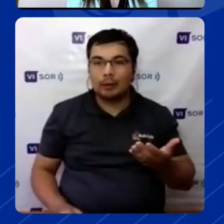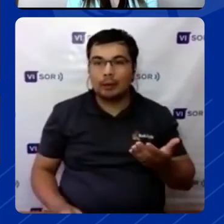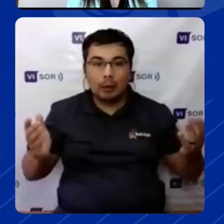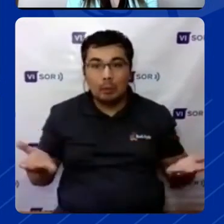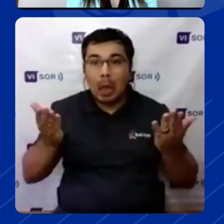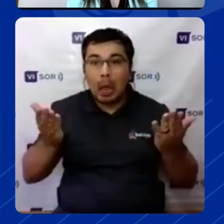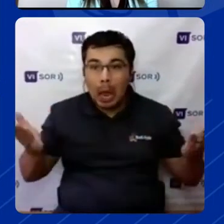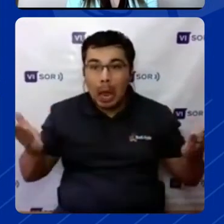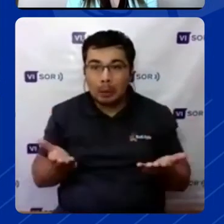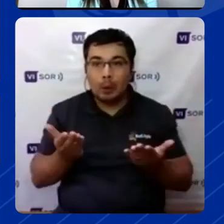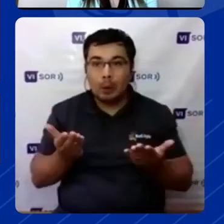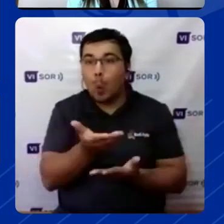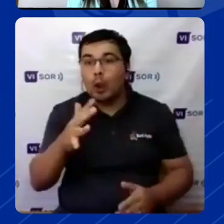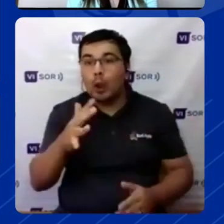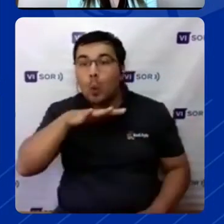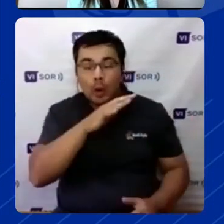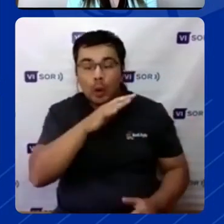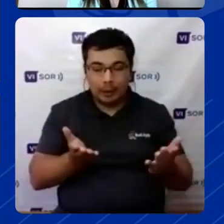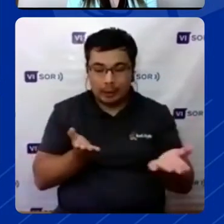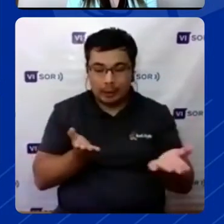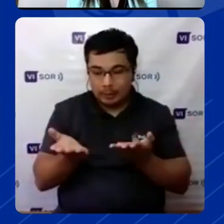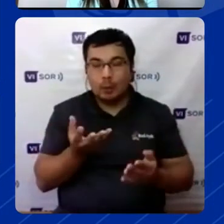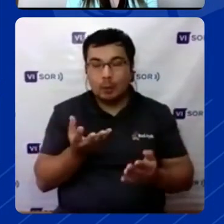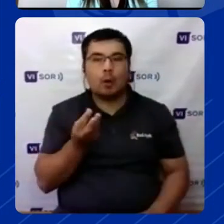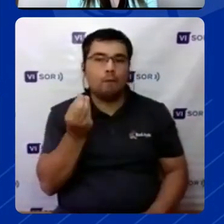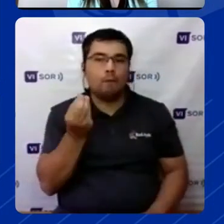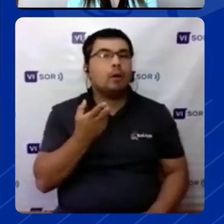algo realmente muy interesante. Muchas gracias.